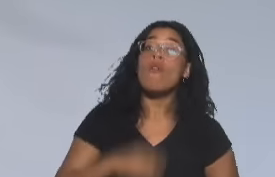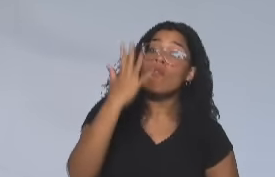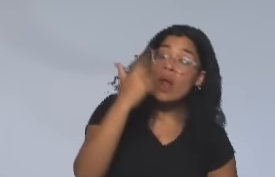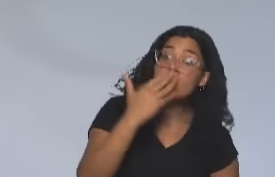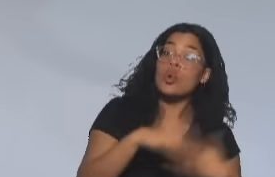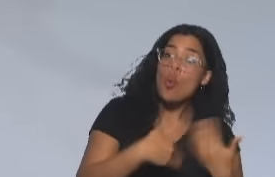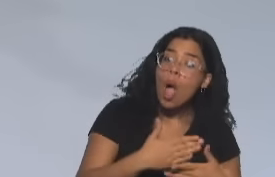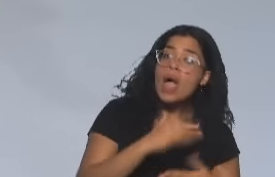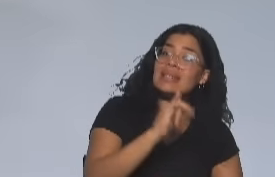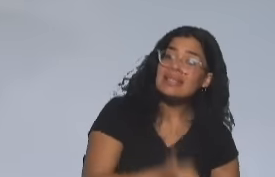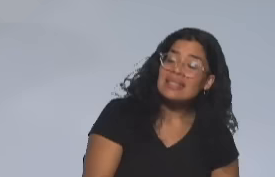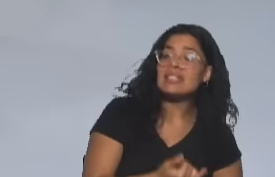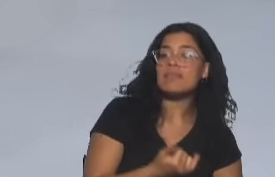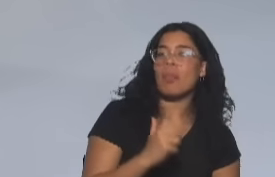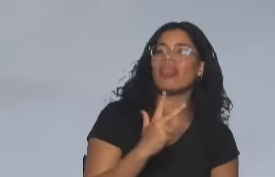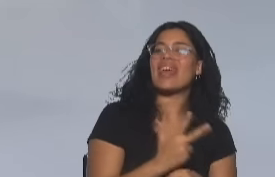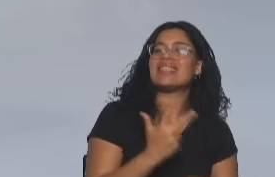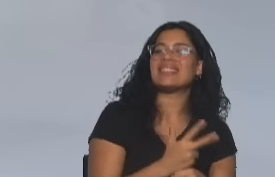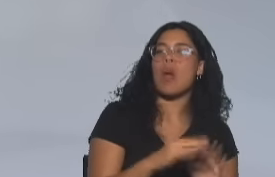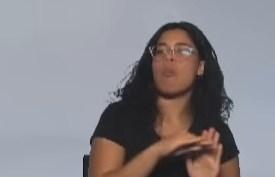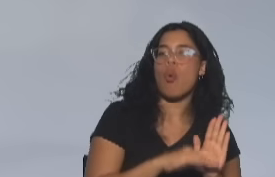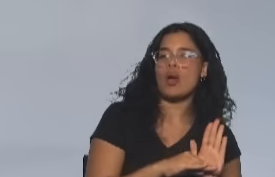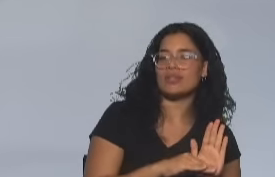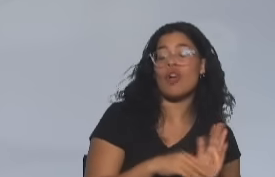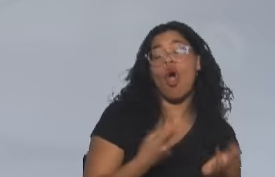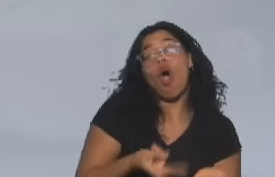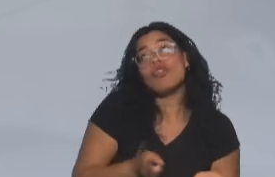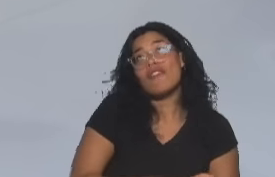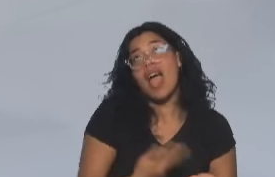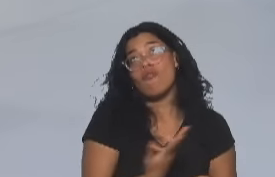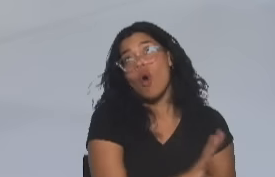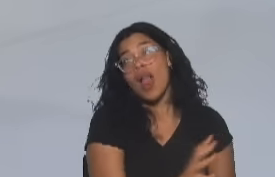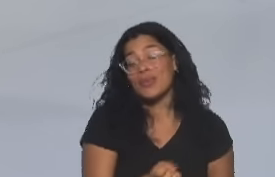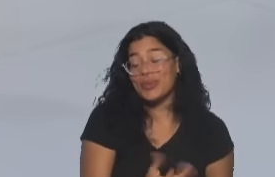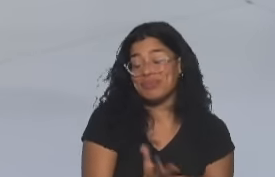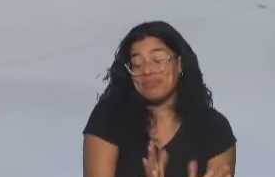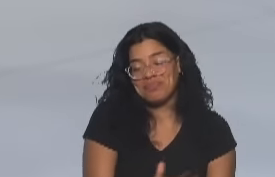vez Francia afuera. ¿Qué va a hacer frente a Ucrania? De esta manera Argentina es finalista.